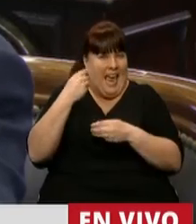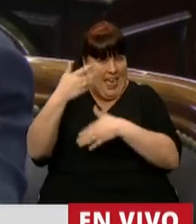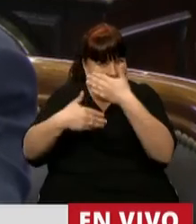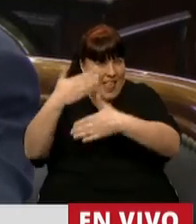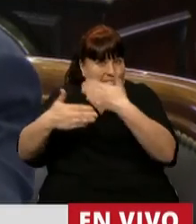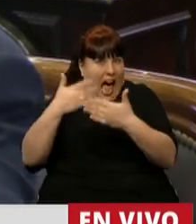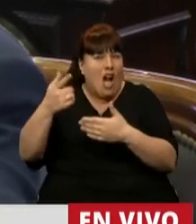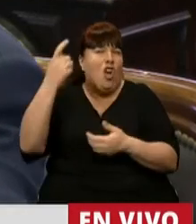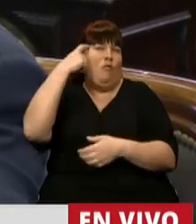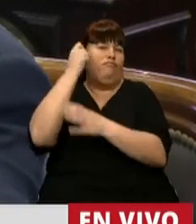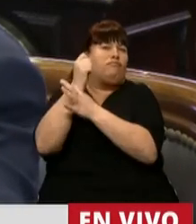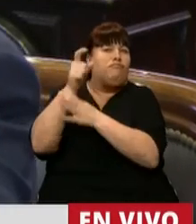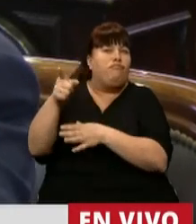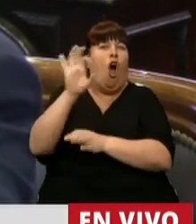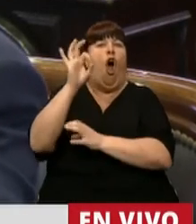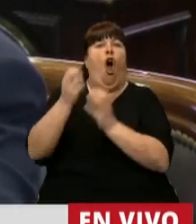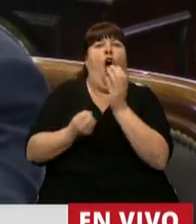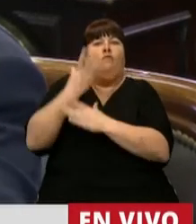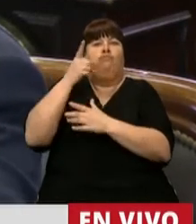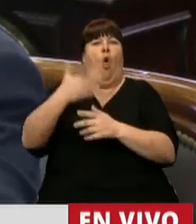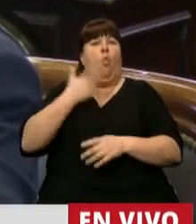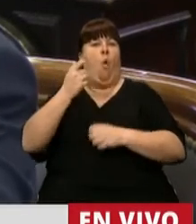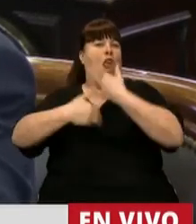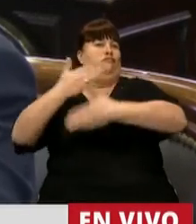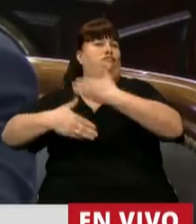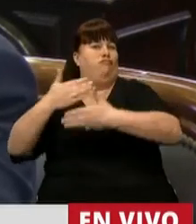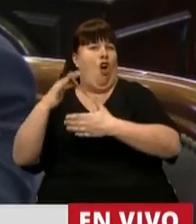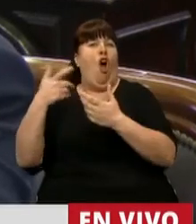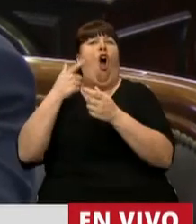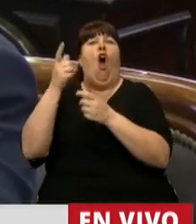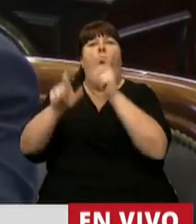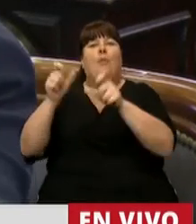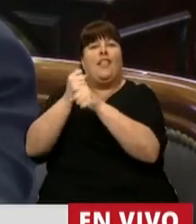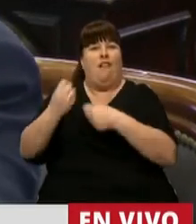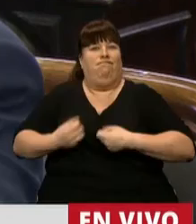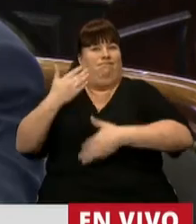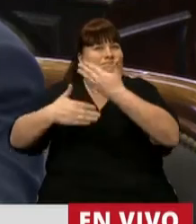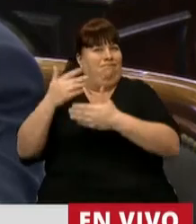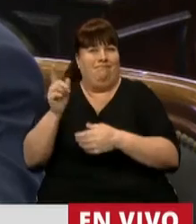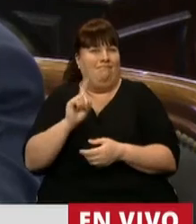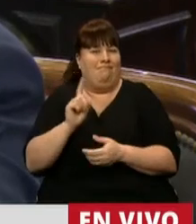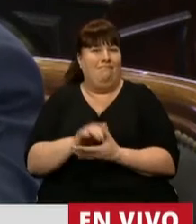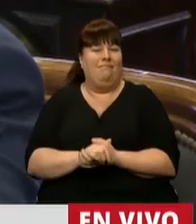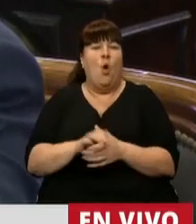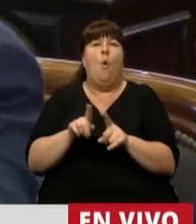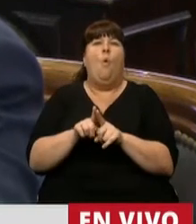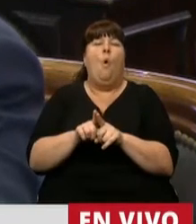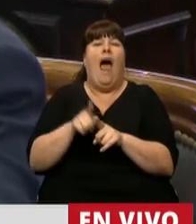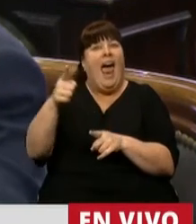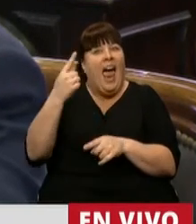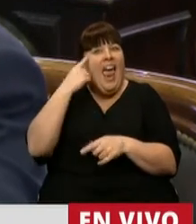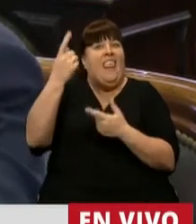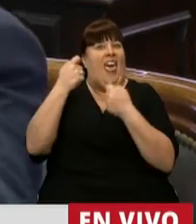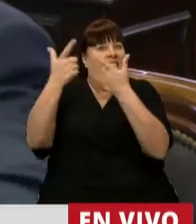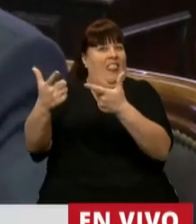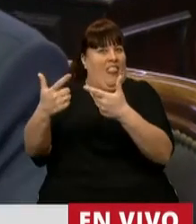desarrollo intelectual y de emprendedor de sus dueños y de esos emprendedores fuere quienes le